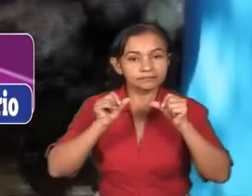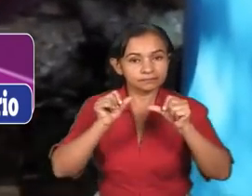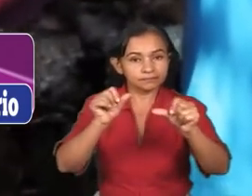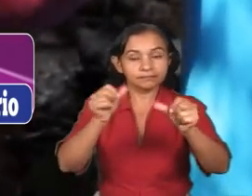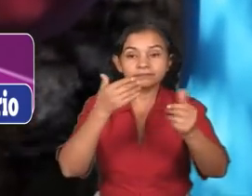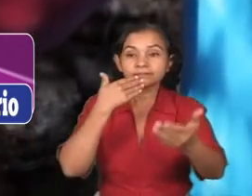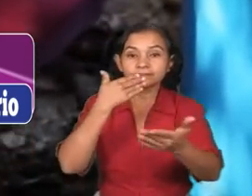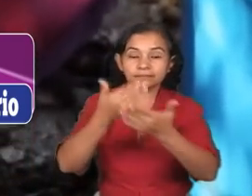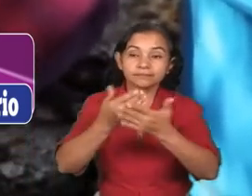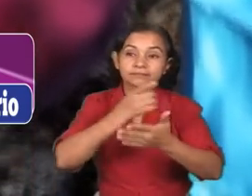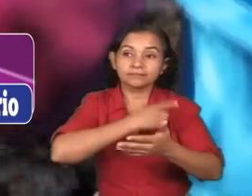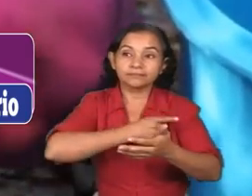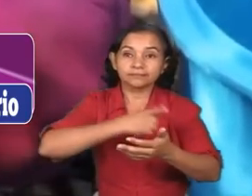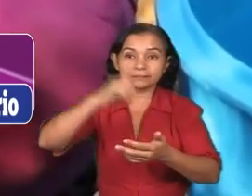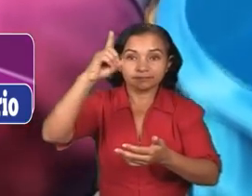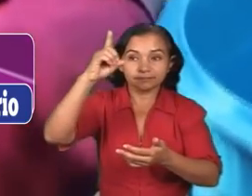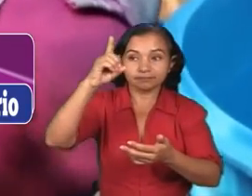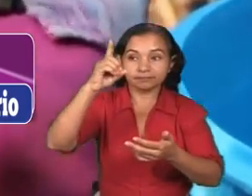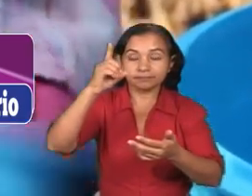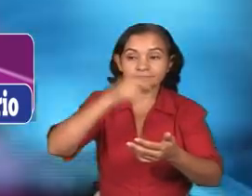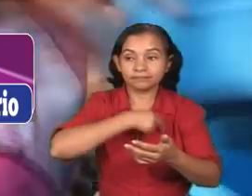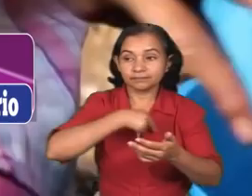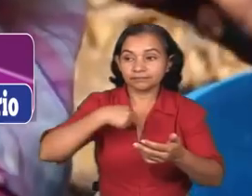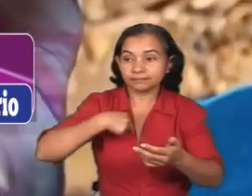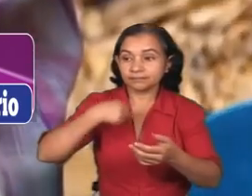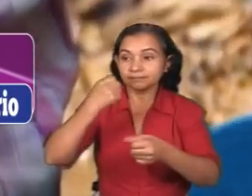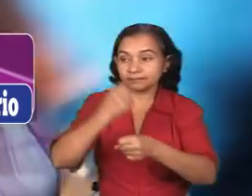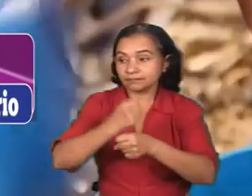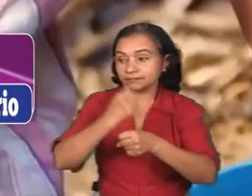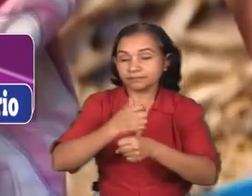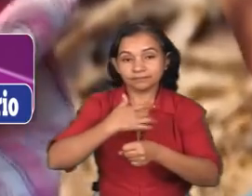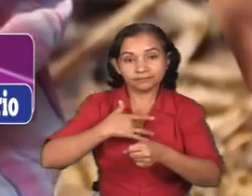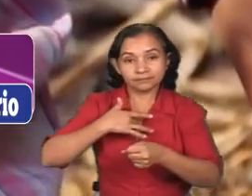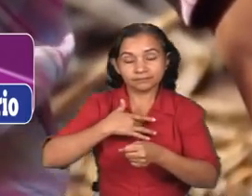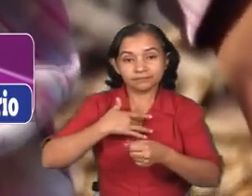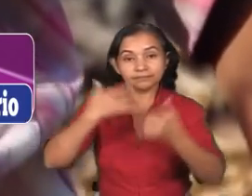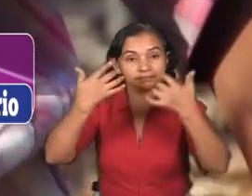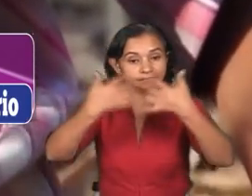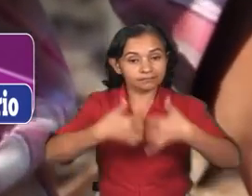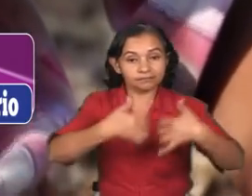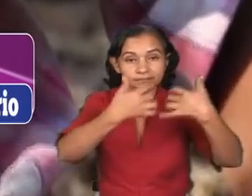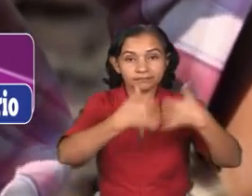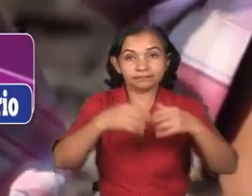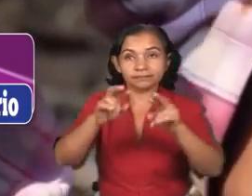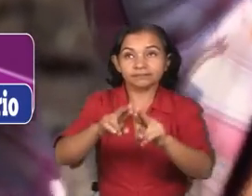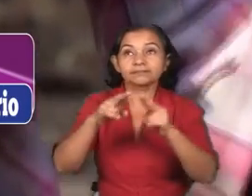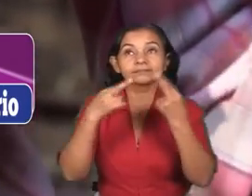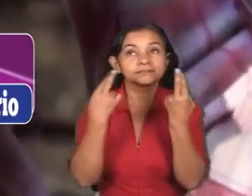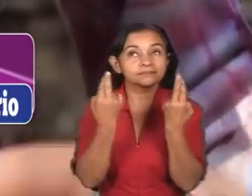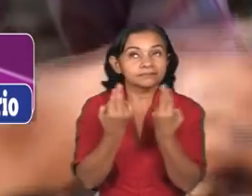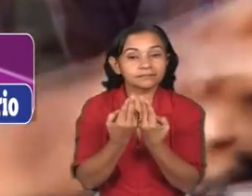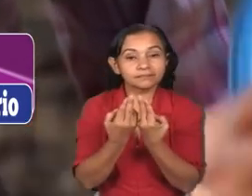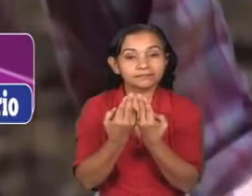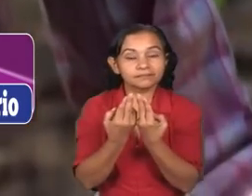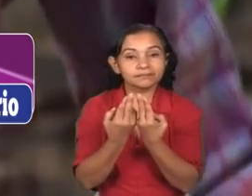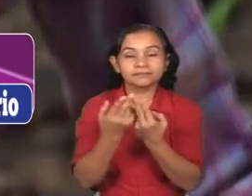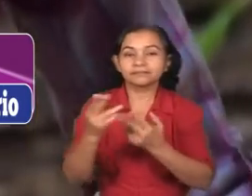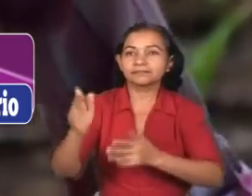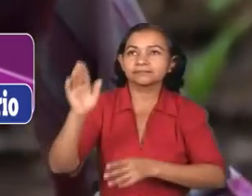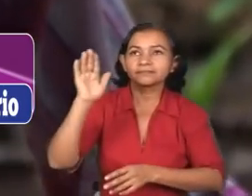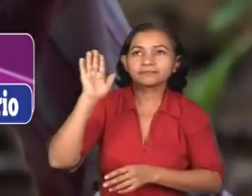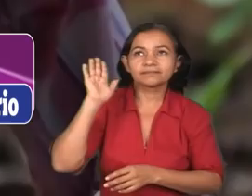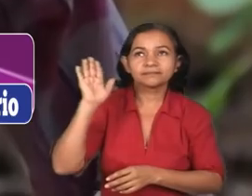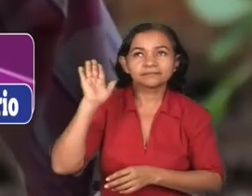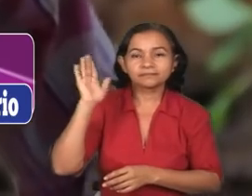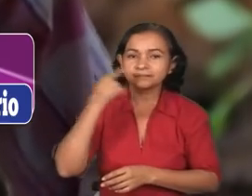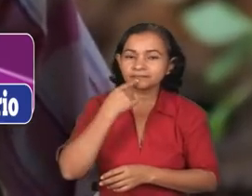gracias a Dios se han hecho los sprints necesarios con las empresas, las reuniones necesarias y el compromiso, diría